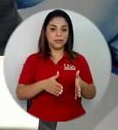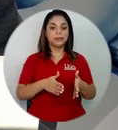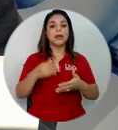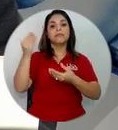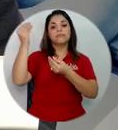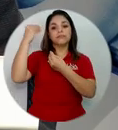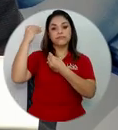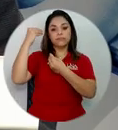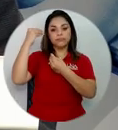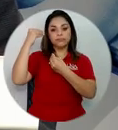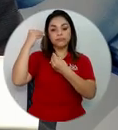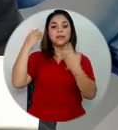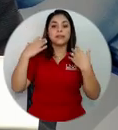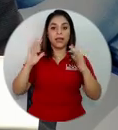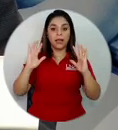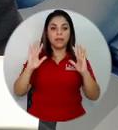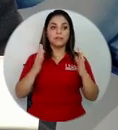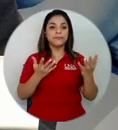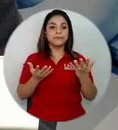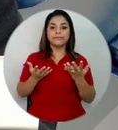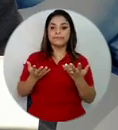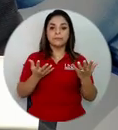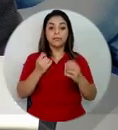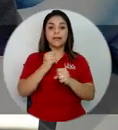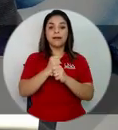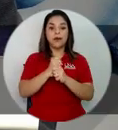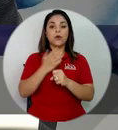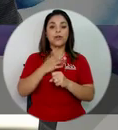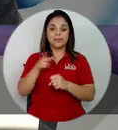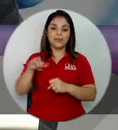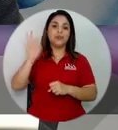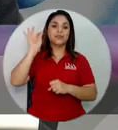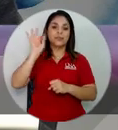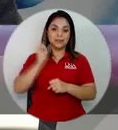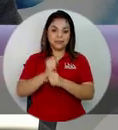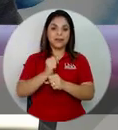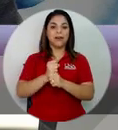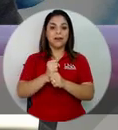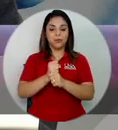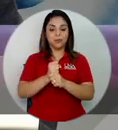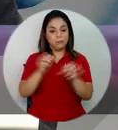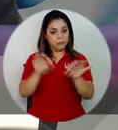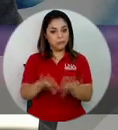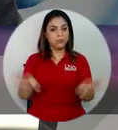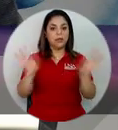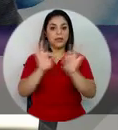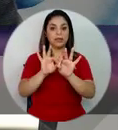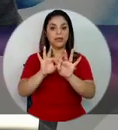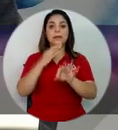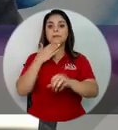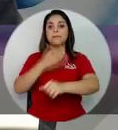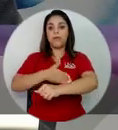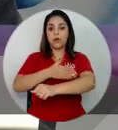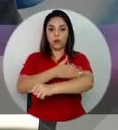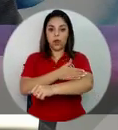los estudiantes, además de recibir una formación integral, tengan una aspiración real, ¿verdad?, de conseguir un empleo y mejorar